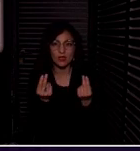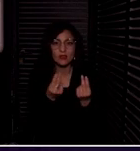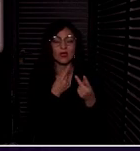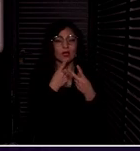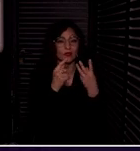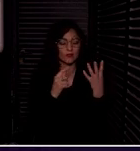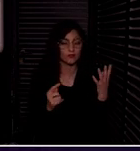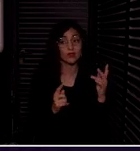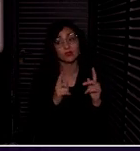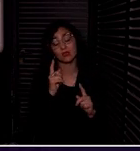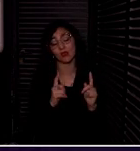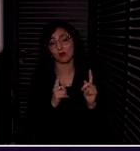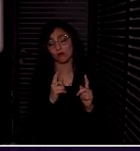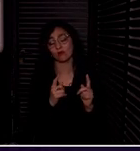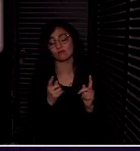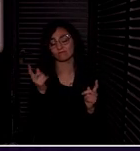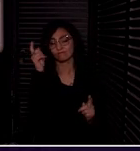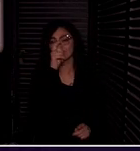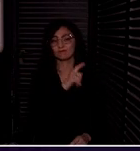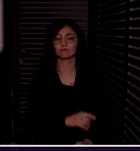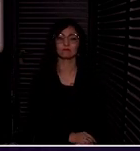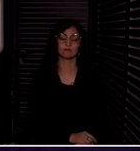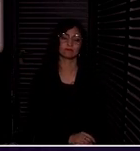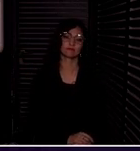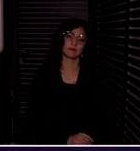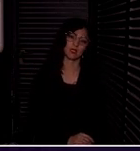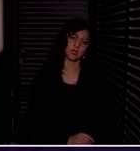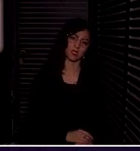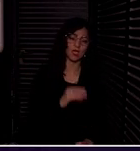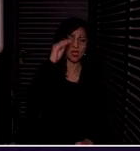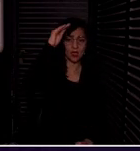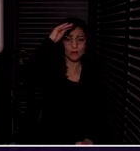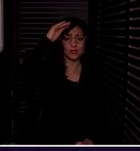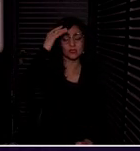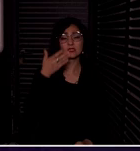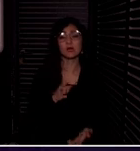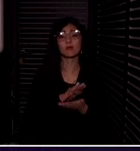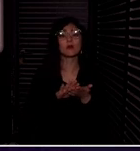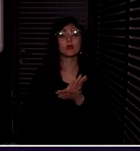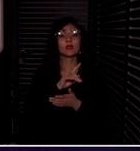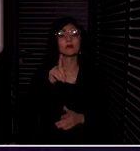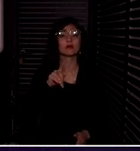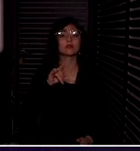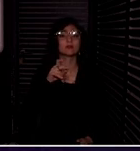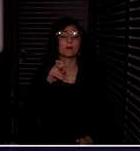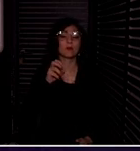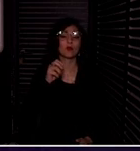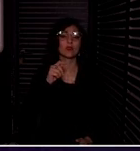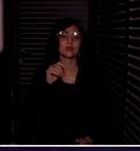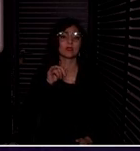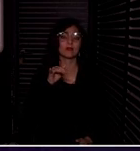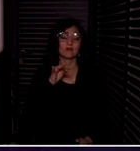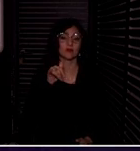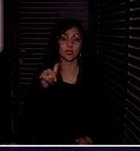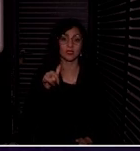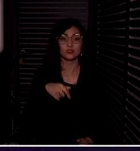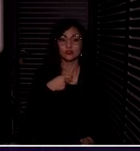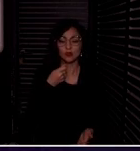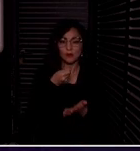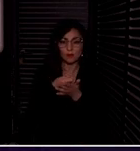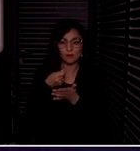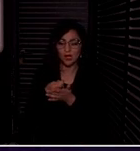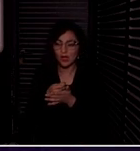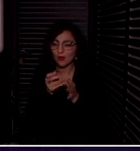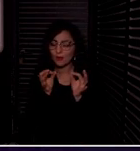en modo alguno es así. Y las experiencias de monetización tipo Spotify tampoco han funcionado muy bien. Te pago por consumos